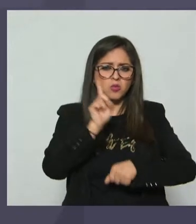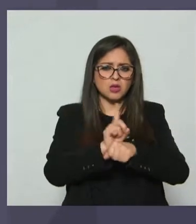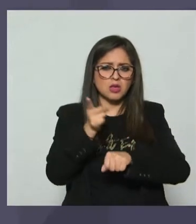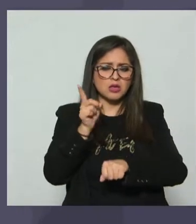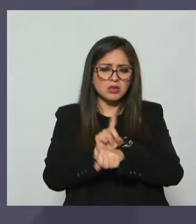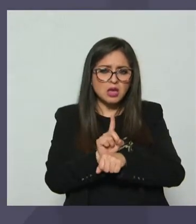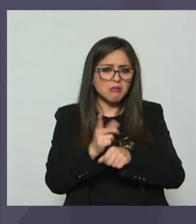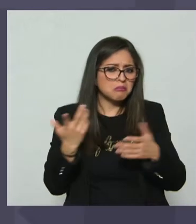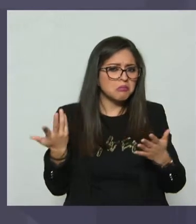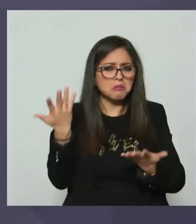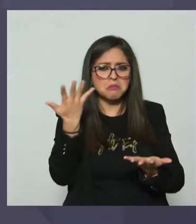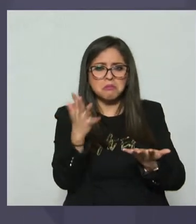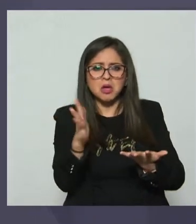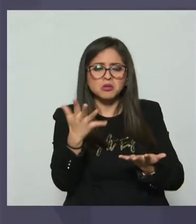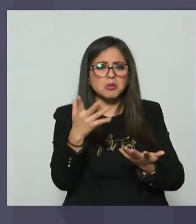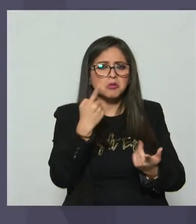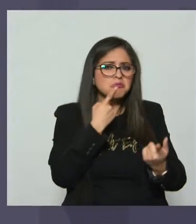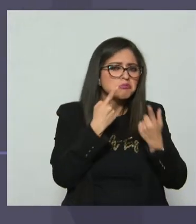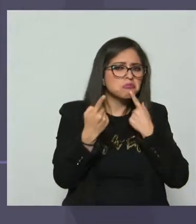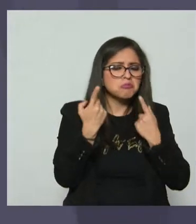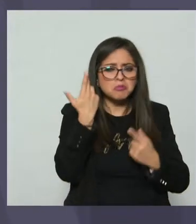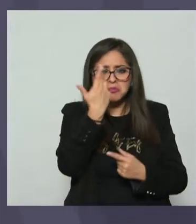son extras estimados. Y son